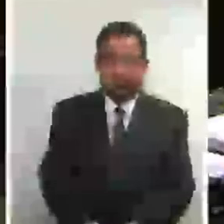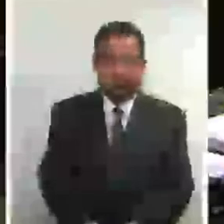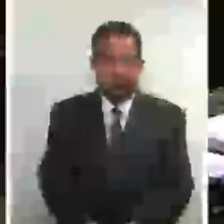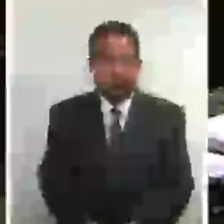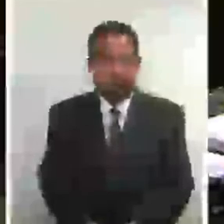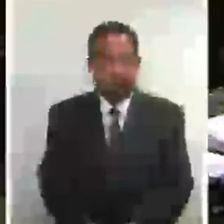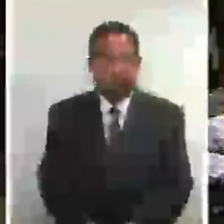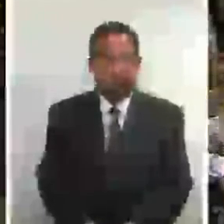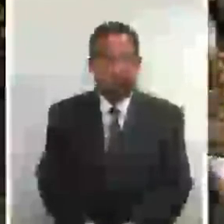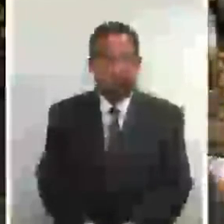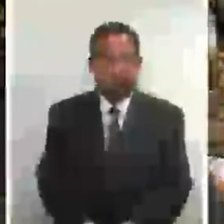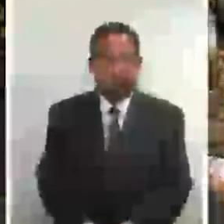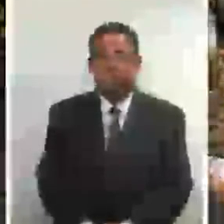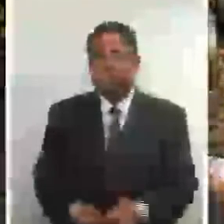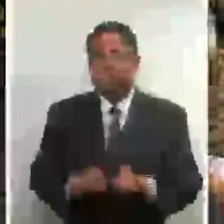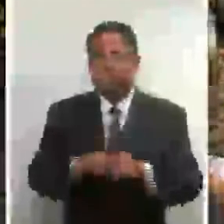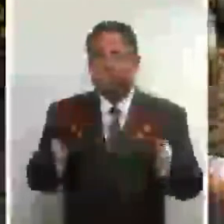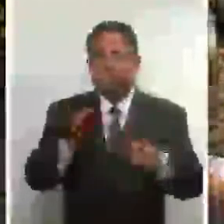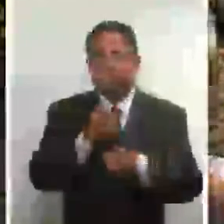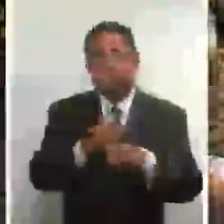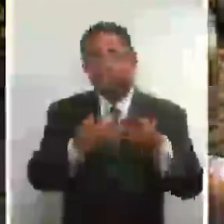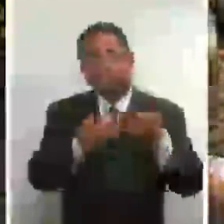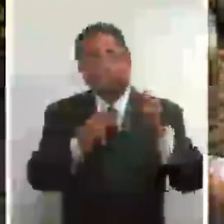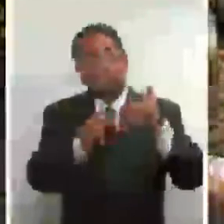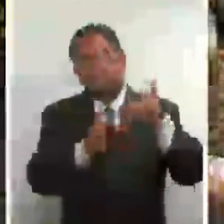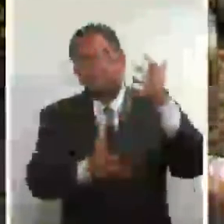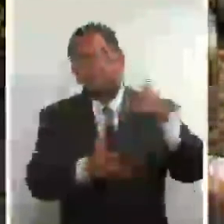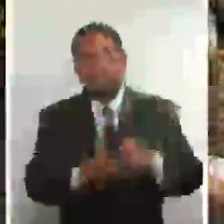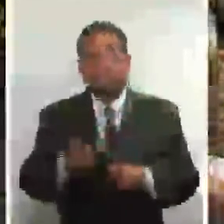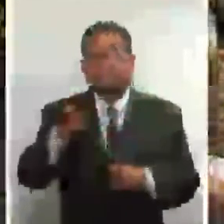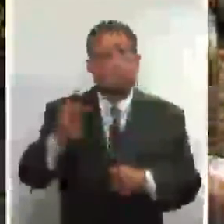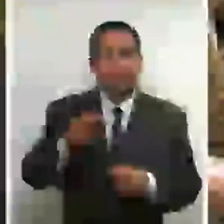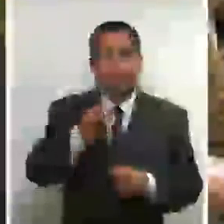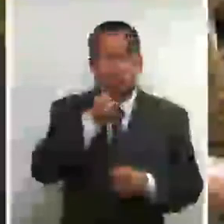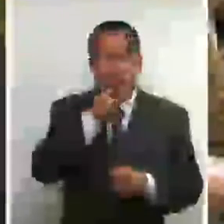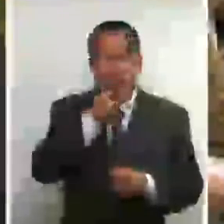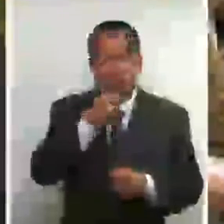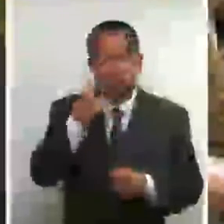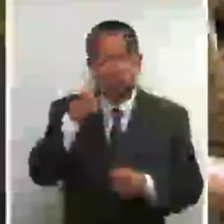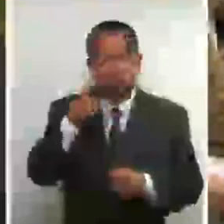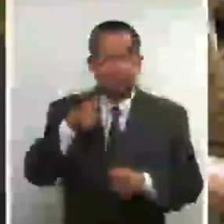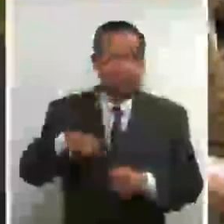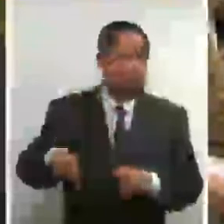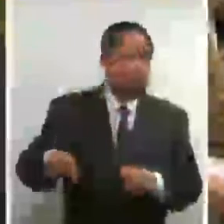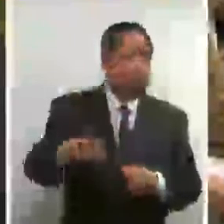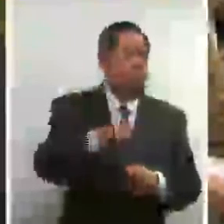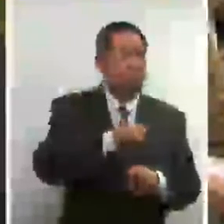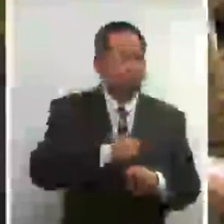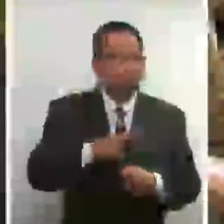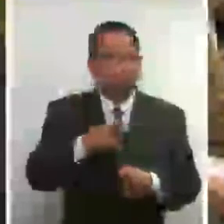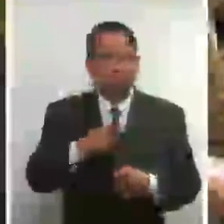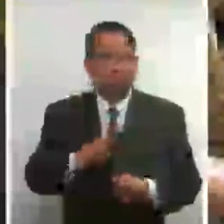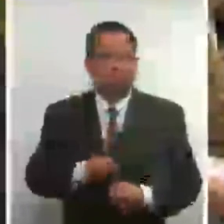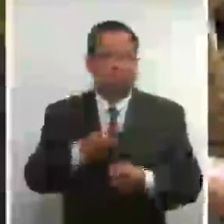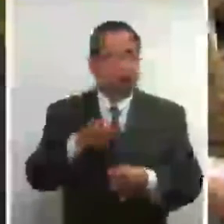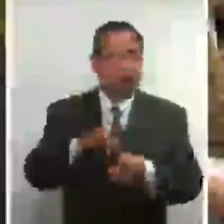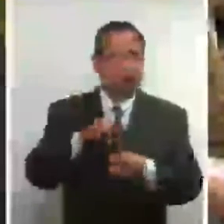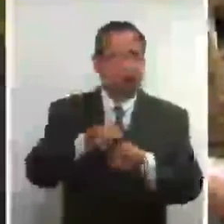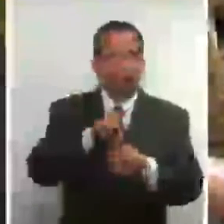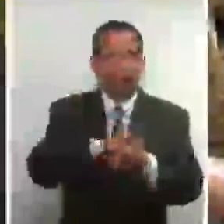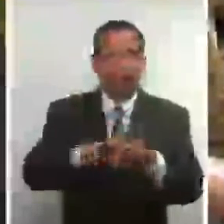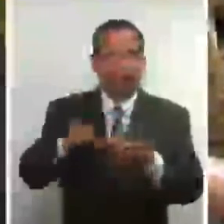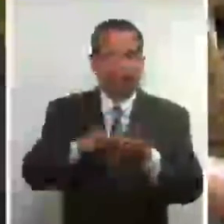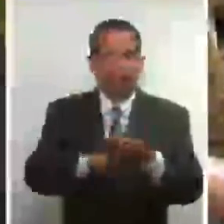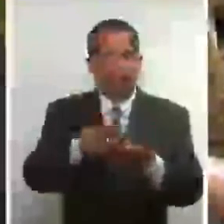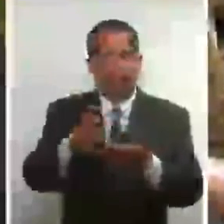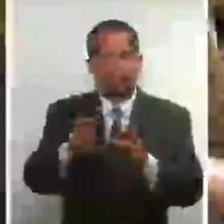Bueno, pues en este momento se abre este tablero electrónico hasta por 2 minutos para que los legisladores emitan su voto correspondiente